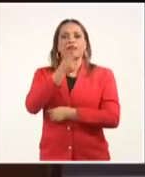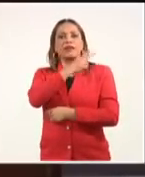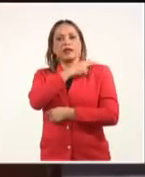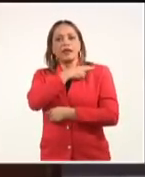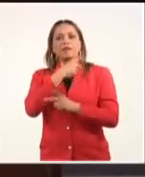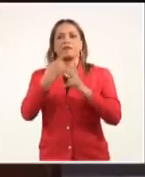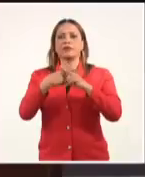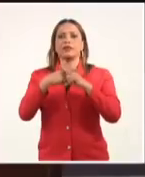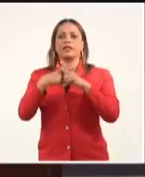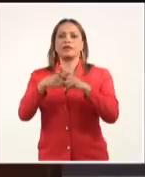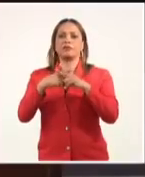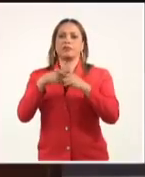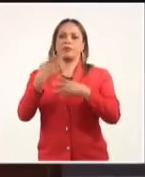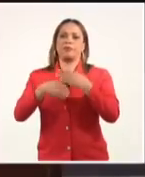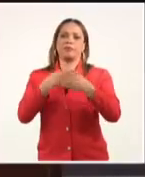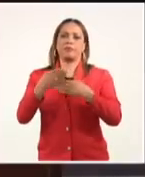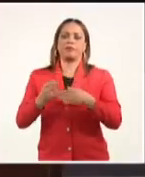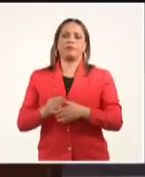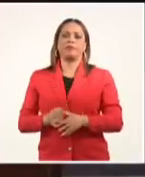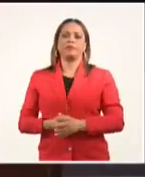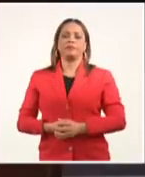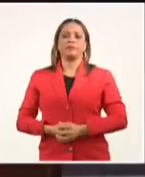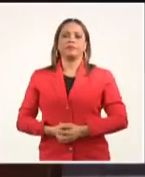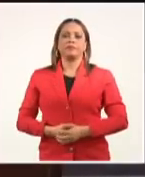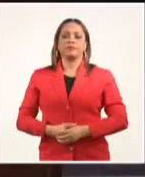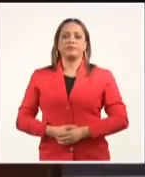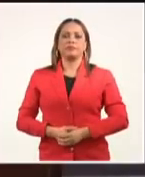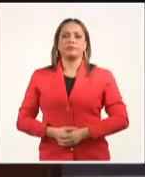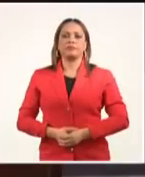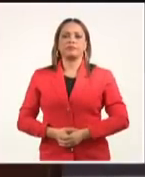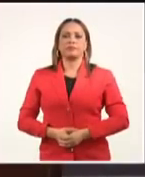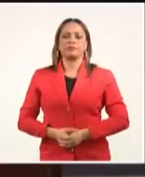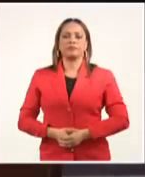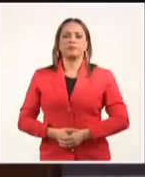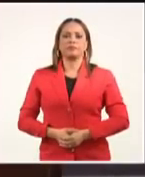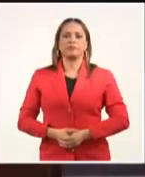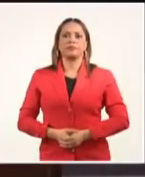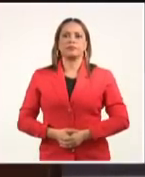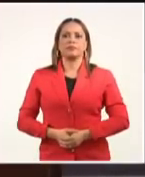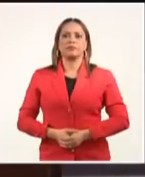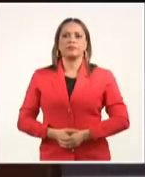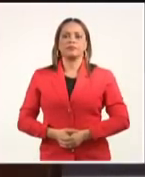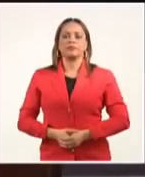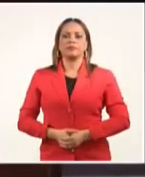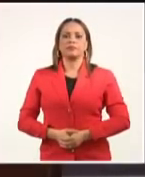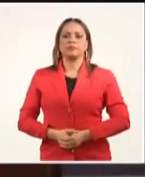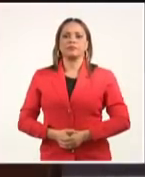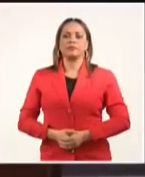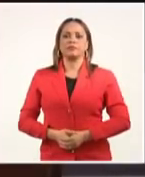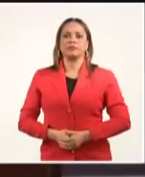tenemos, sin soñar que algo nos vaya a caer del cielo.